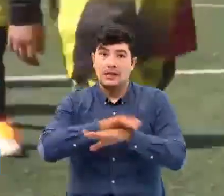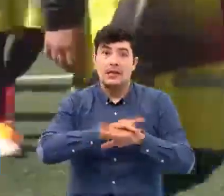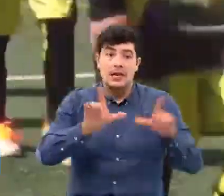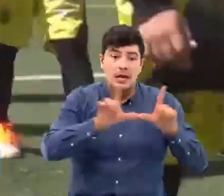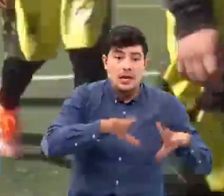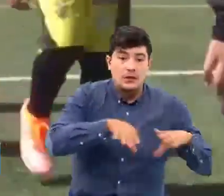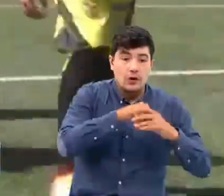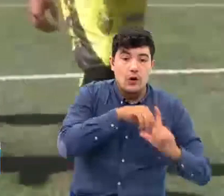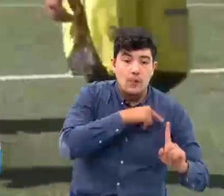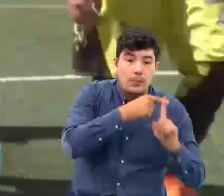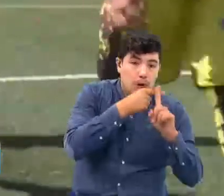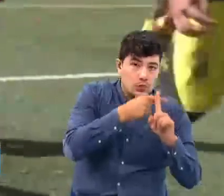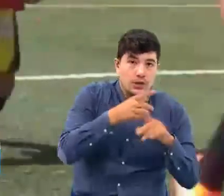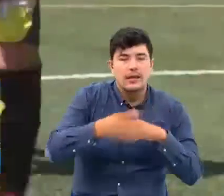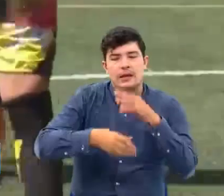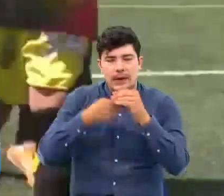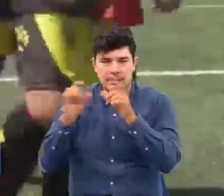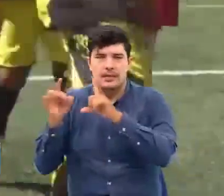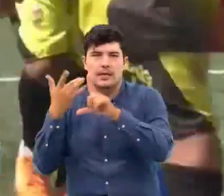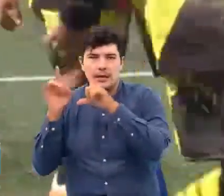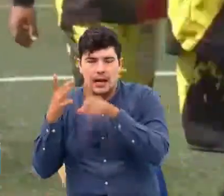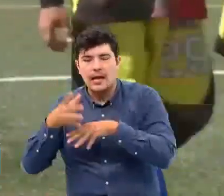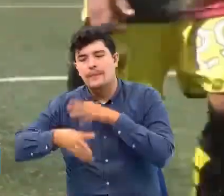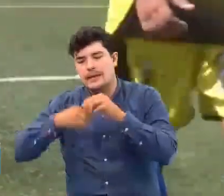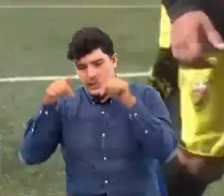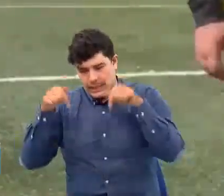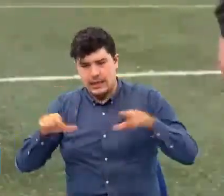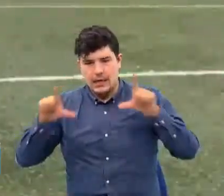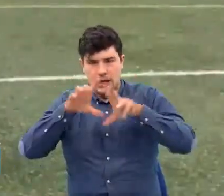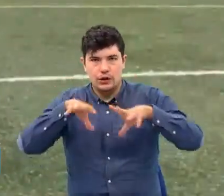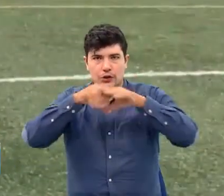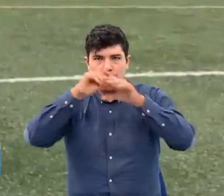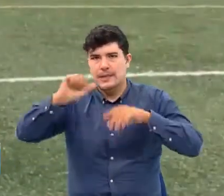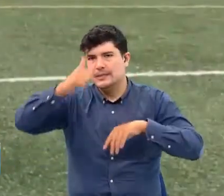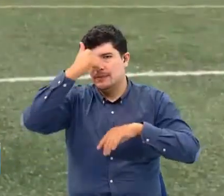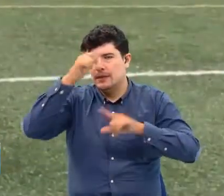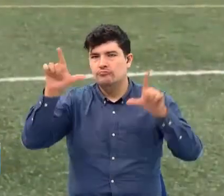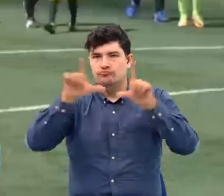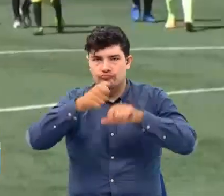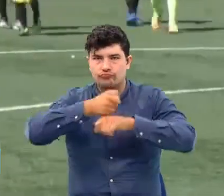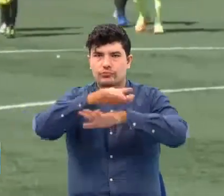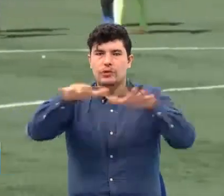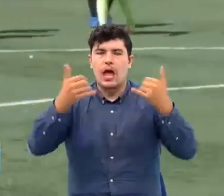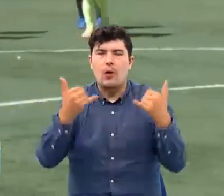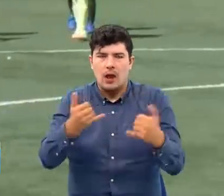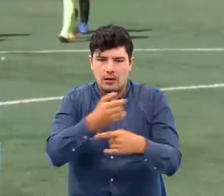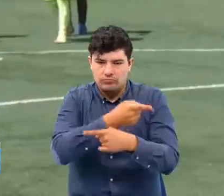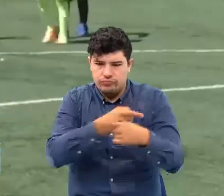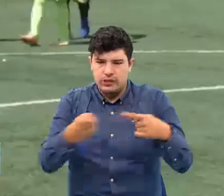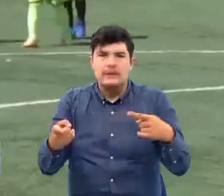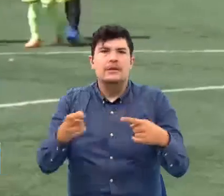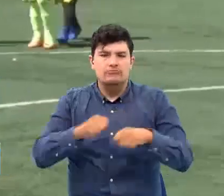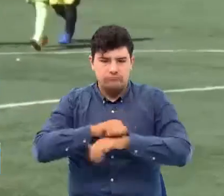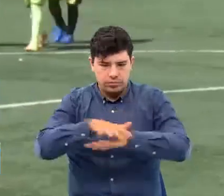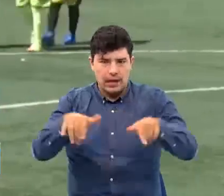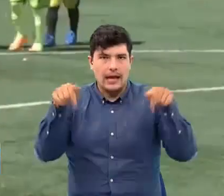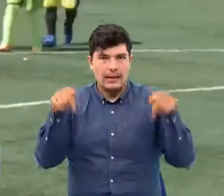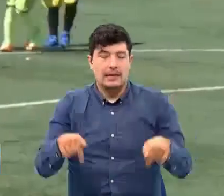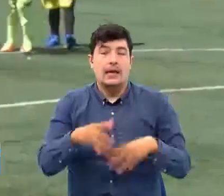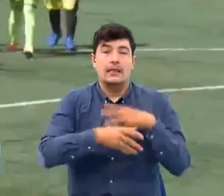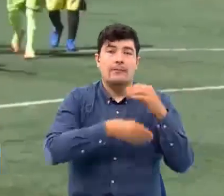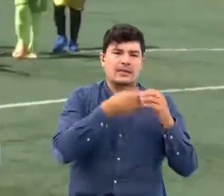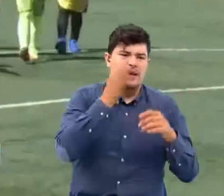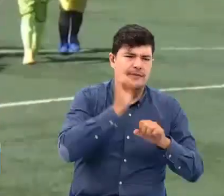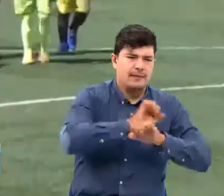nuestra área digital a través de otro digital también tendremos todos los detalles durante todos estos días de competencia estaremos en el café de la mañana